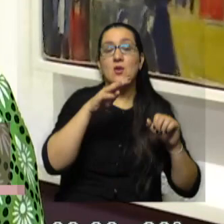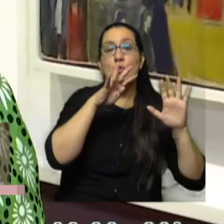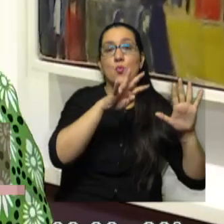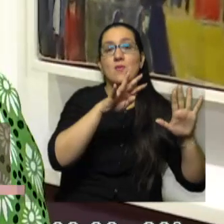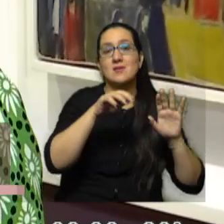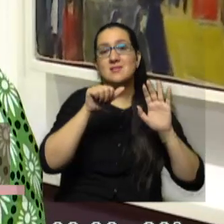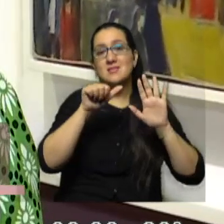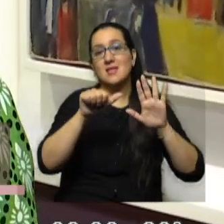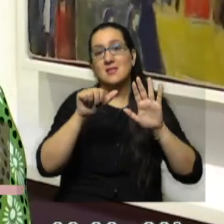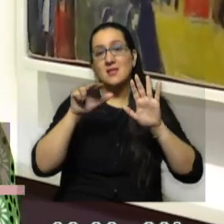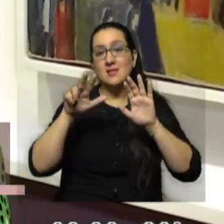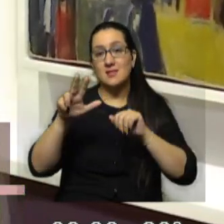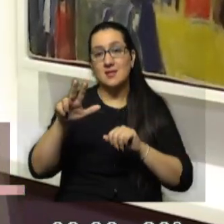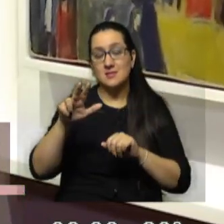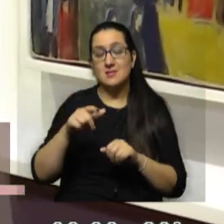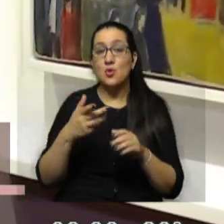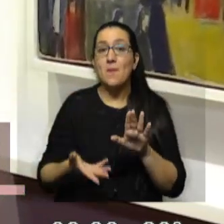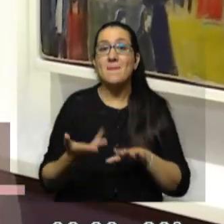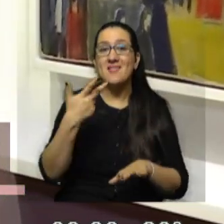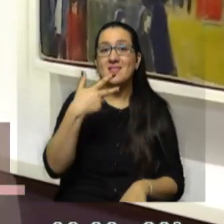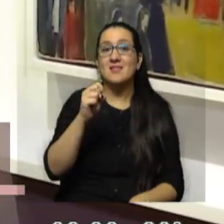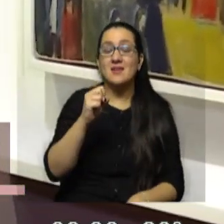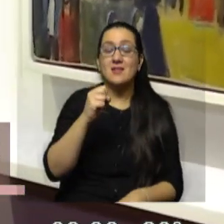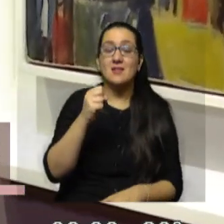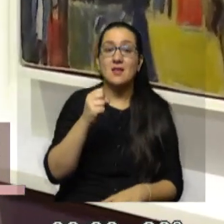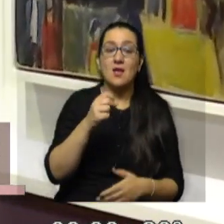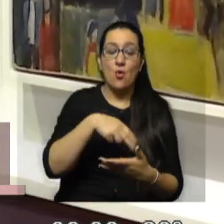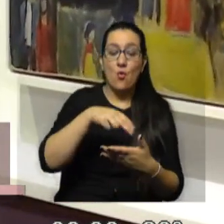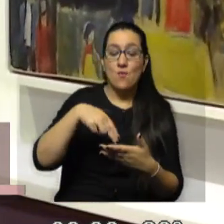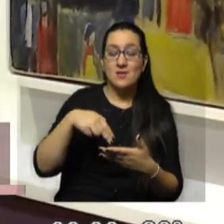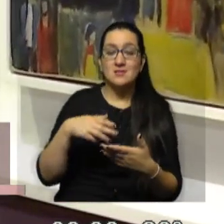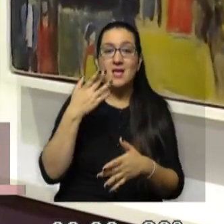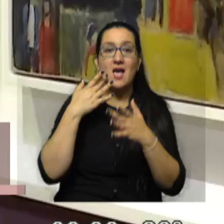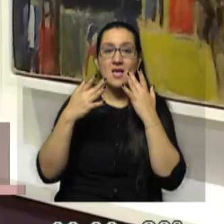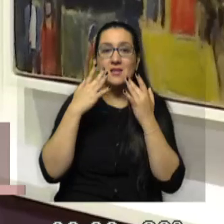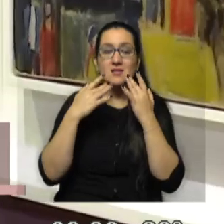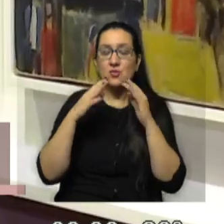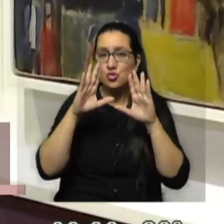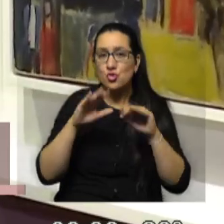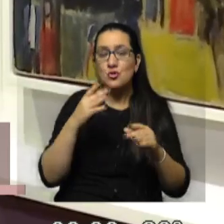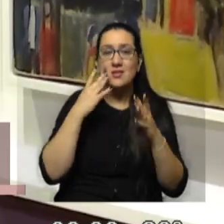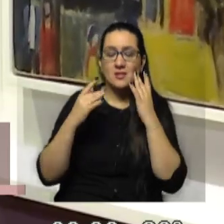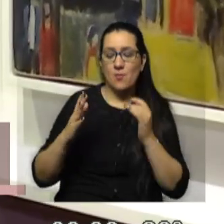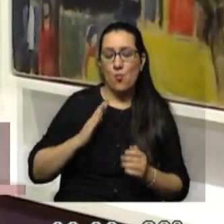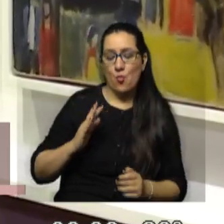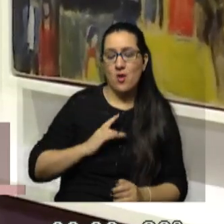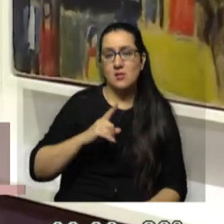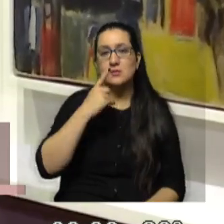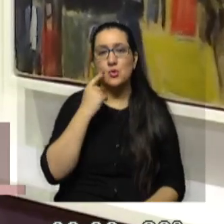1963. Son más de 30 obras donde, bueno, tanto artistas, todos los artistas, mujeres,